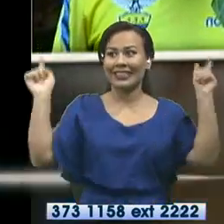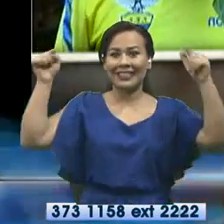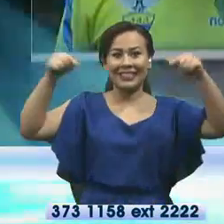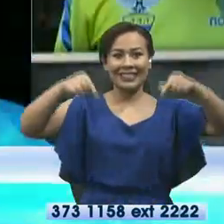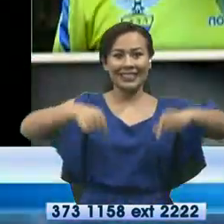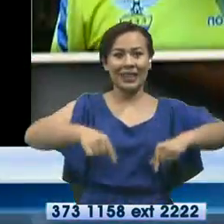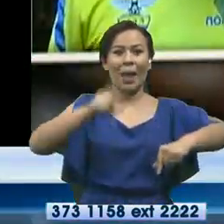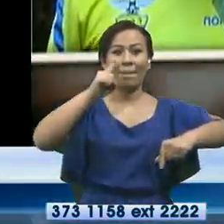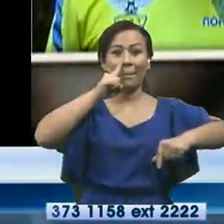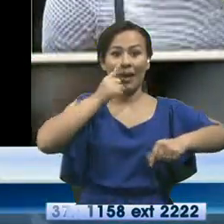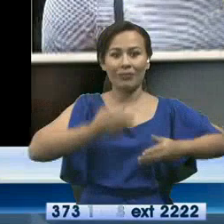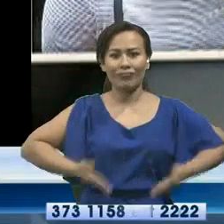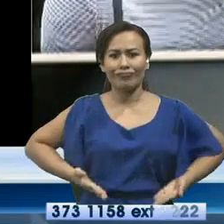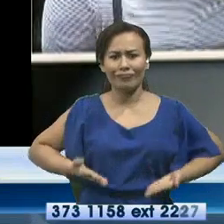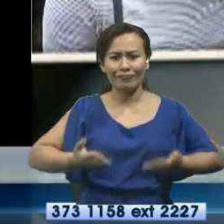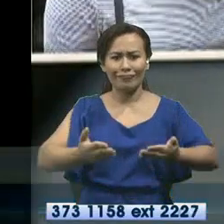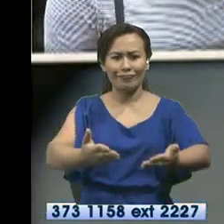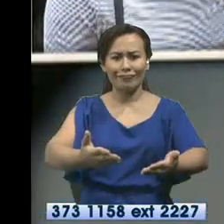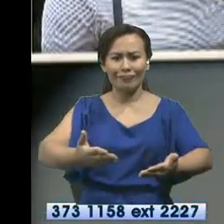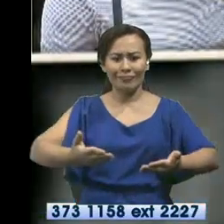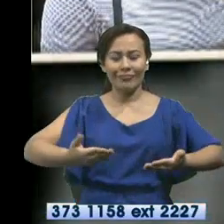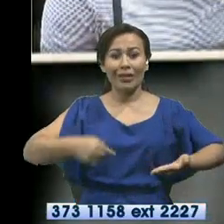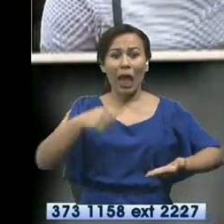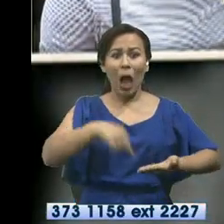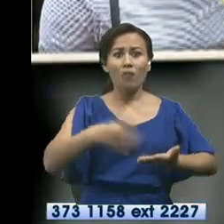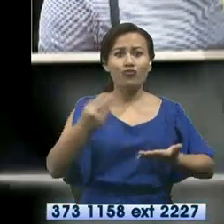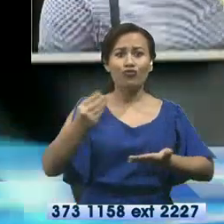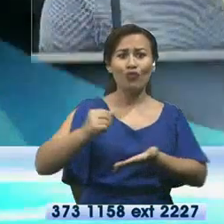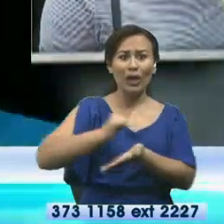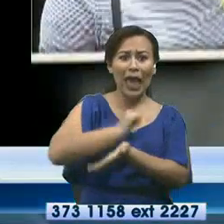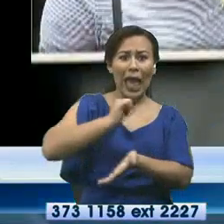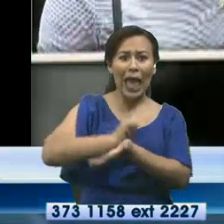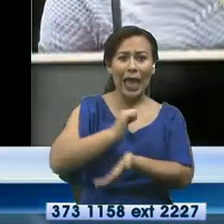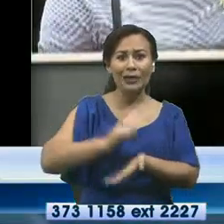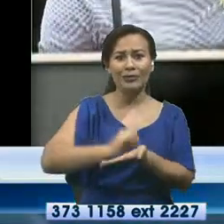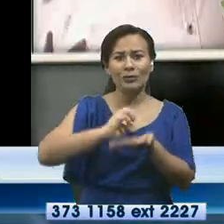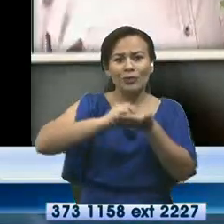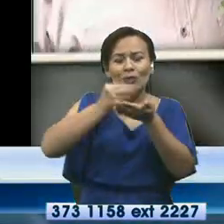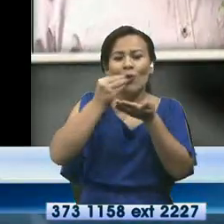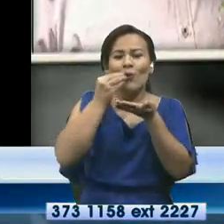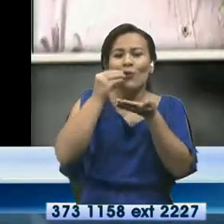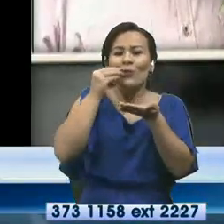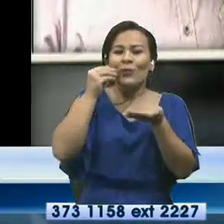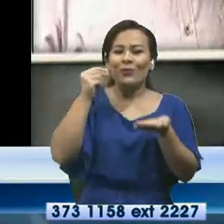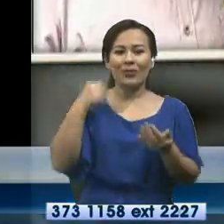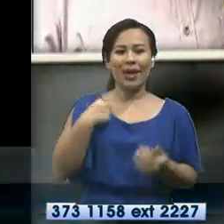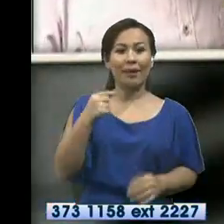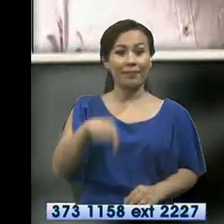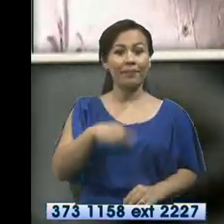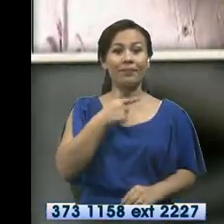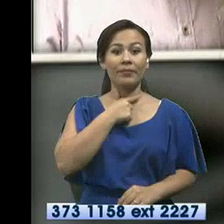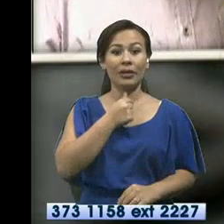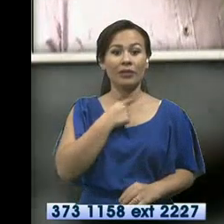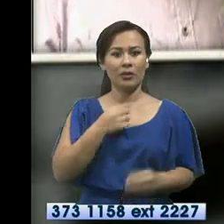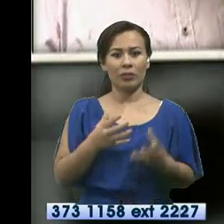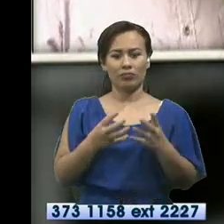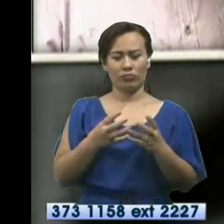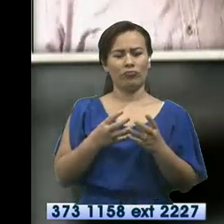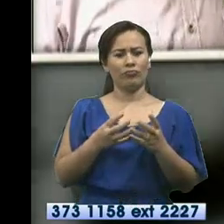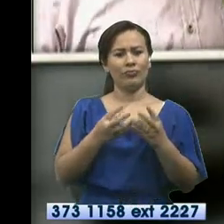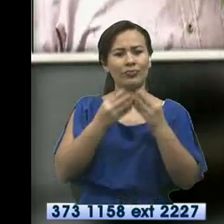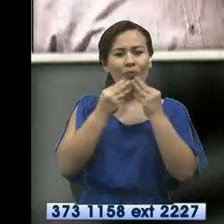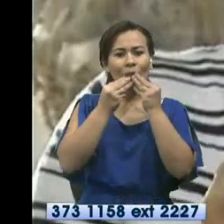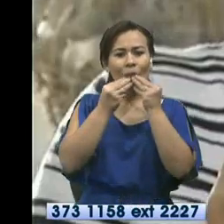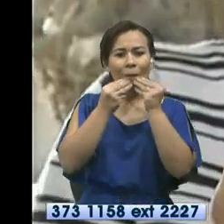leña, que son realmente una delicia. Ya tiene mucho queso, es como más de macizo. Me gusta por lo que es macizo, tiene